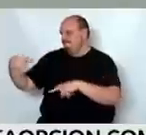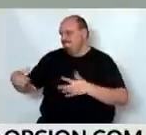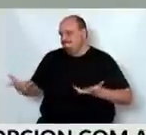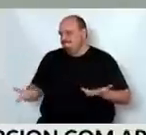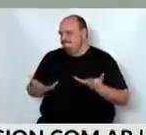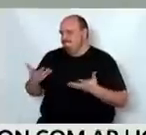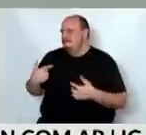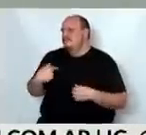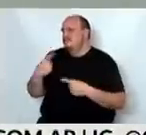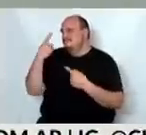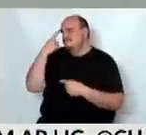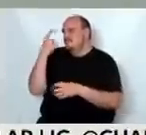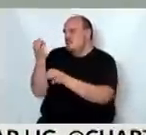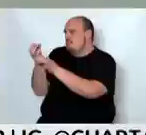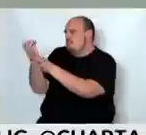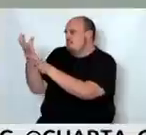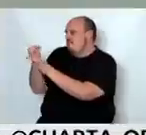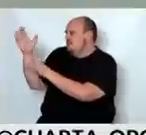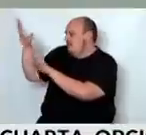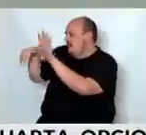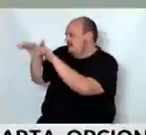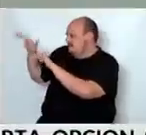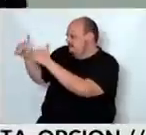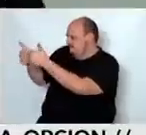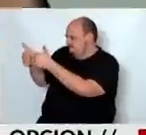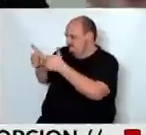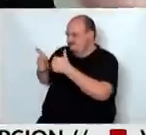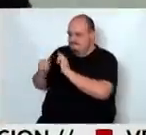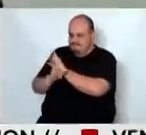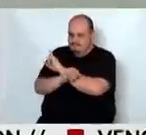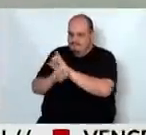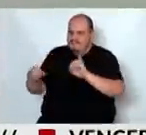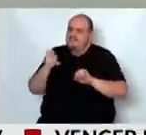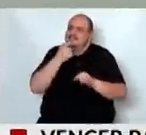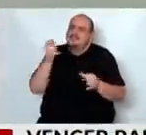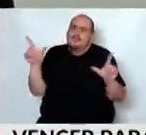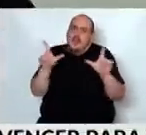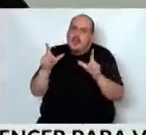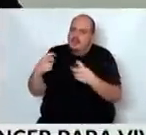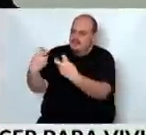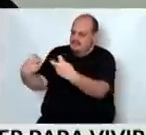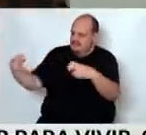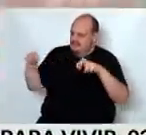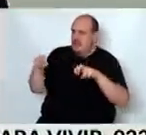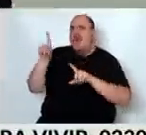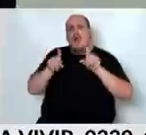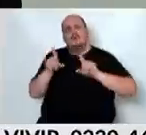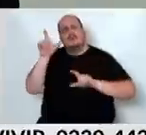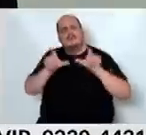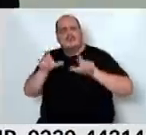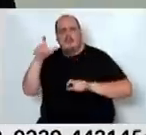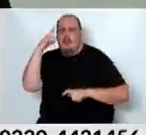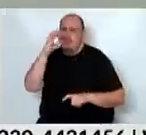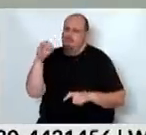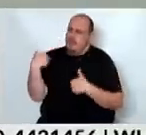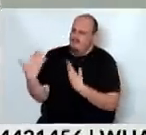de profesionales a la hora de concientizar que uno puede armar un living con profesionales y va a haber voces a favor y en contra.